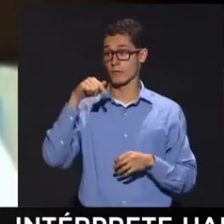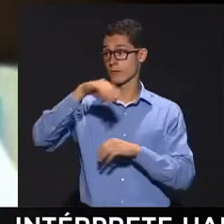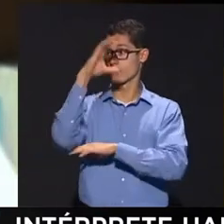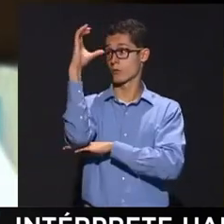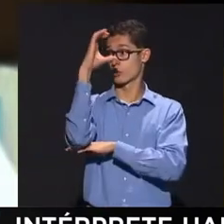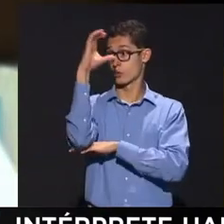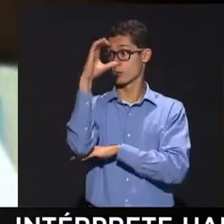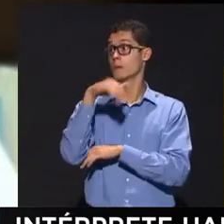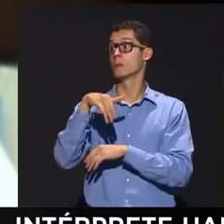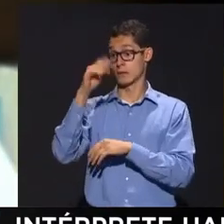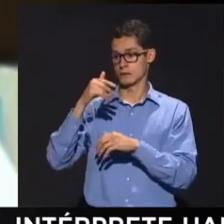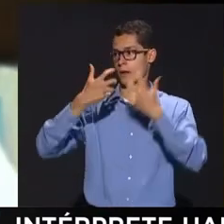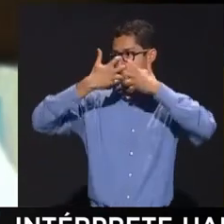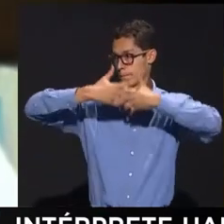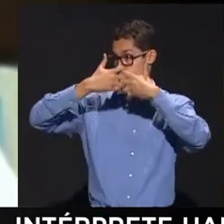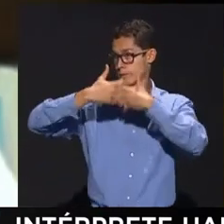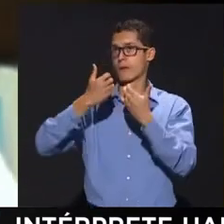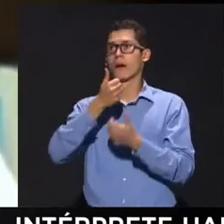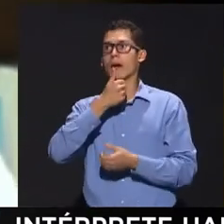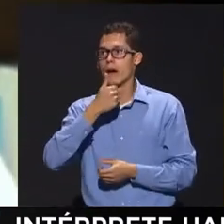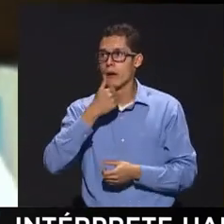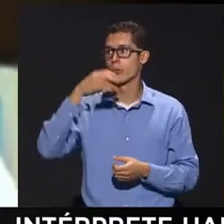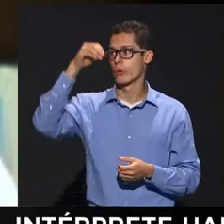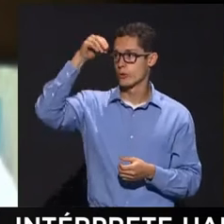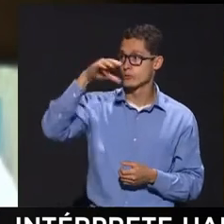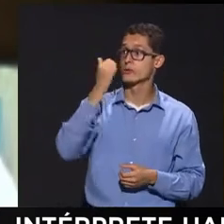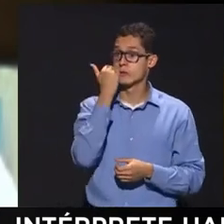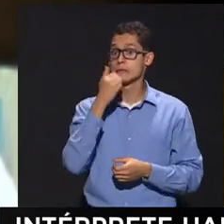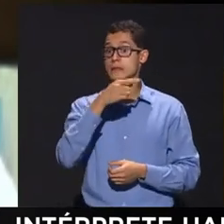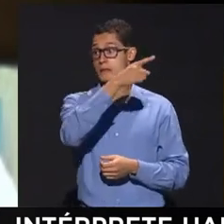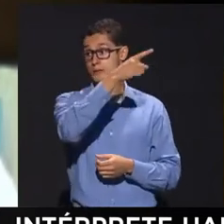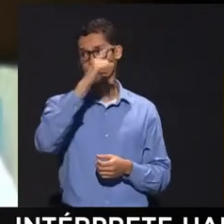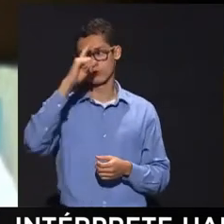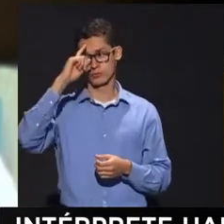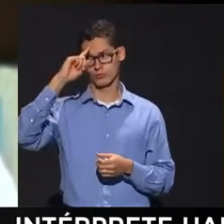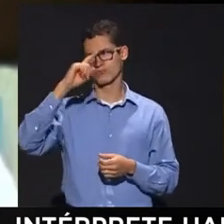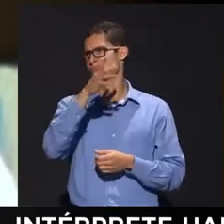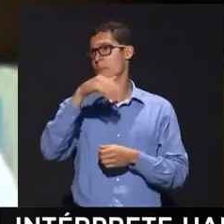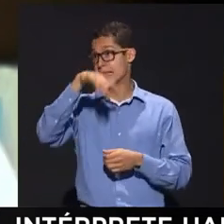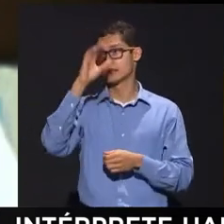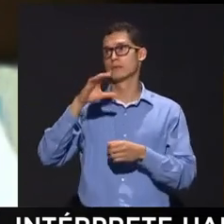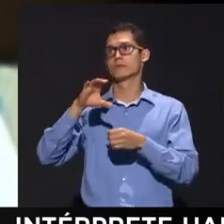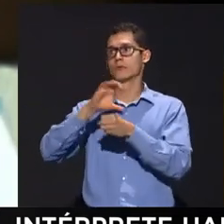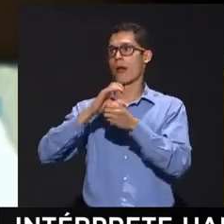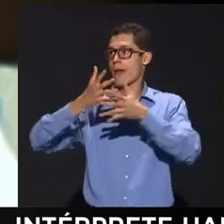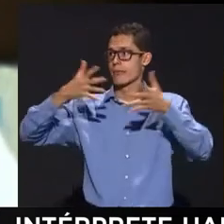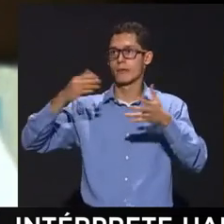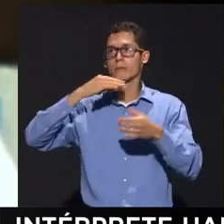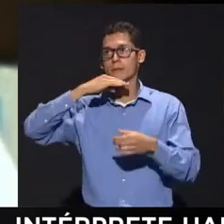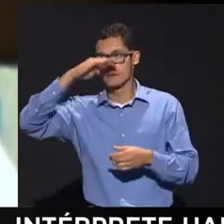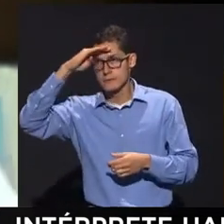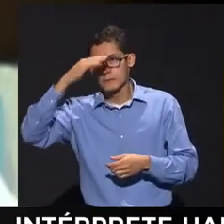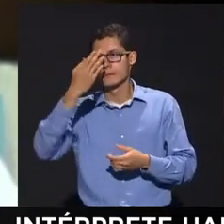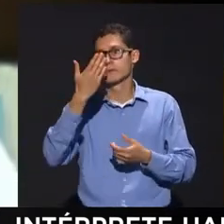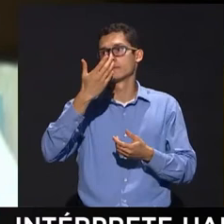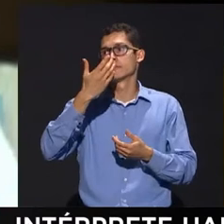de regulados. Dado que solo hay un prestador para cada una de las grandes ciudades, principalmente, entonces esto demanda